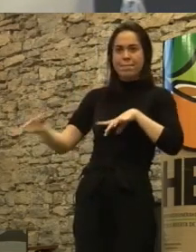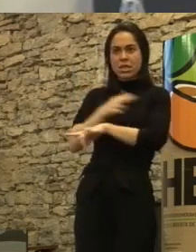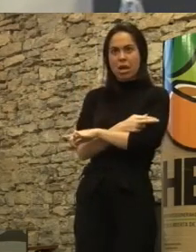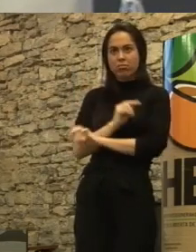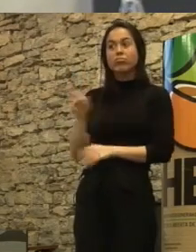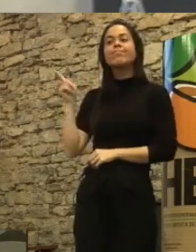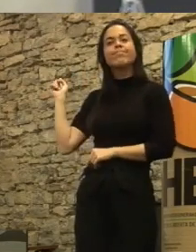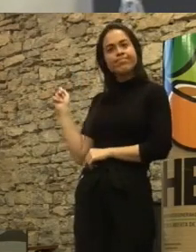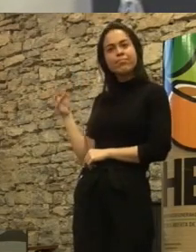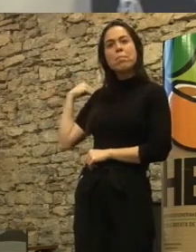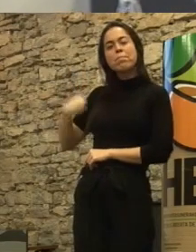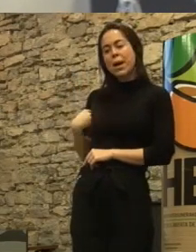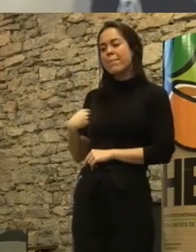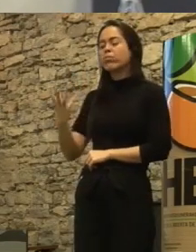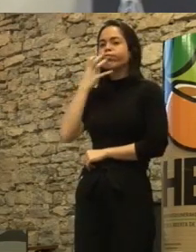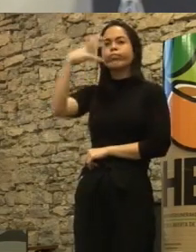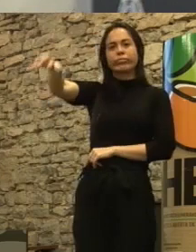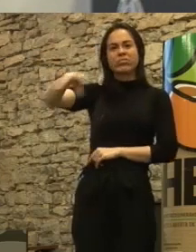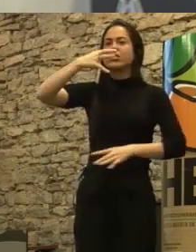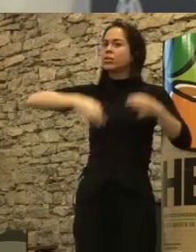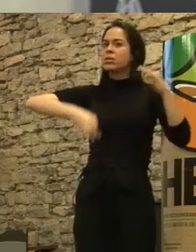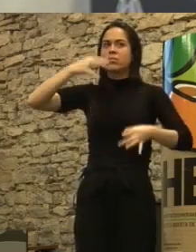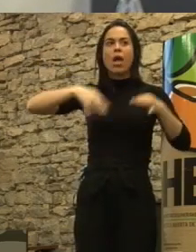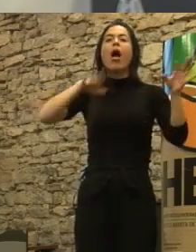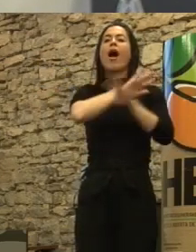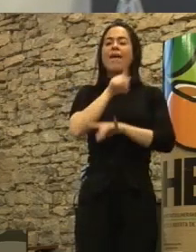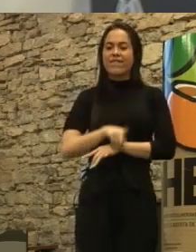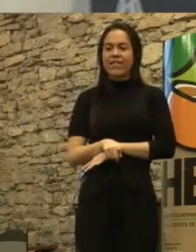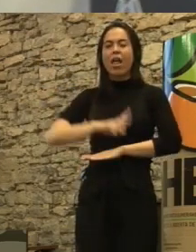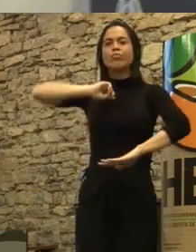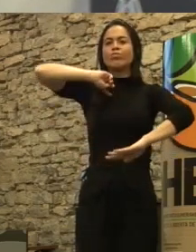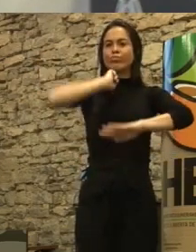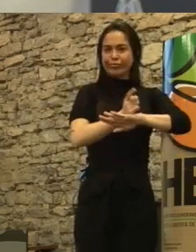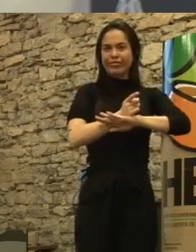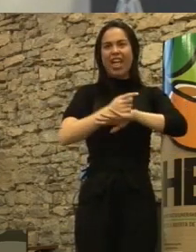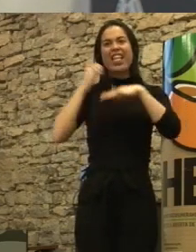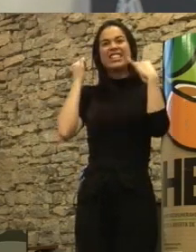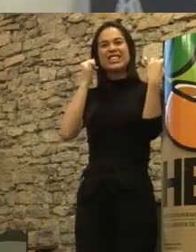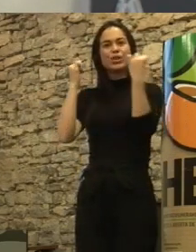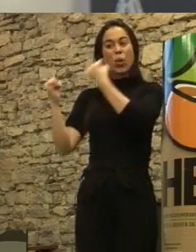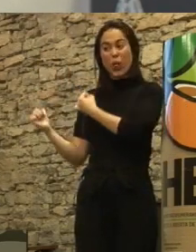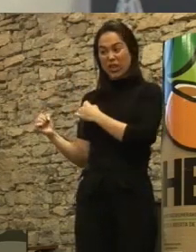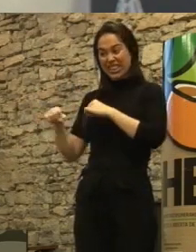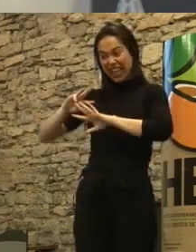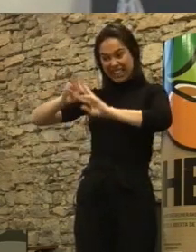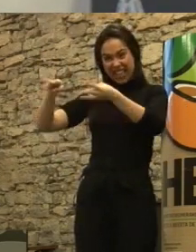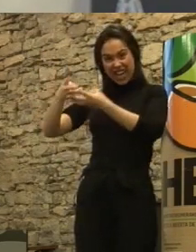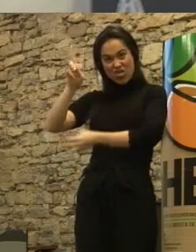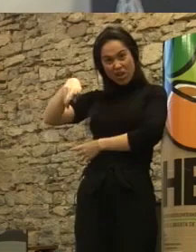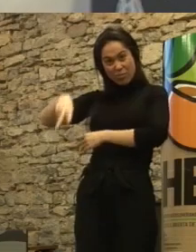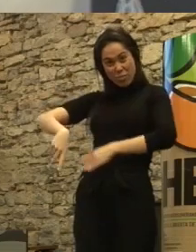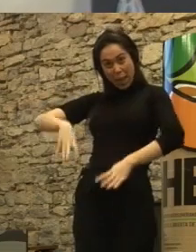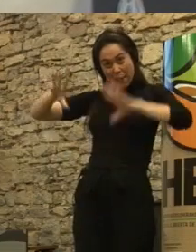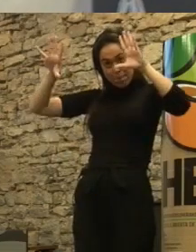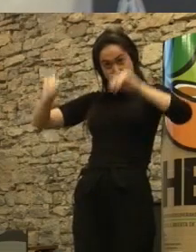amigas, ganaron en los tribunales y fueron capaces de conseguir una condena para las instituciones que habían apagado Internet. No habíamos pensado en